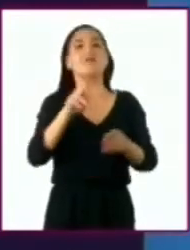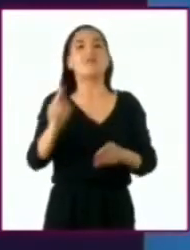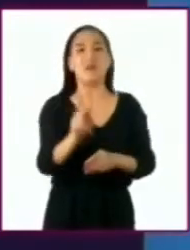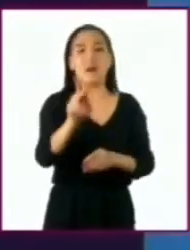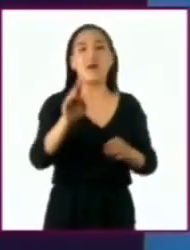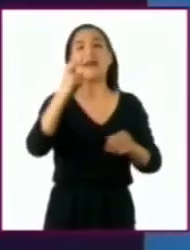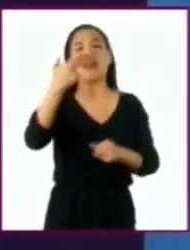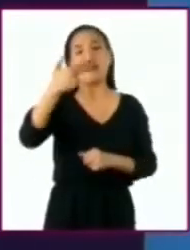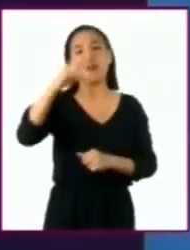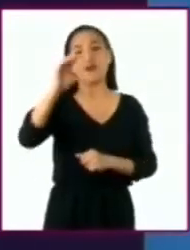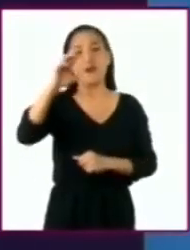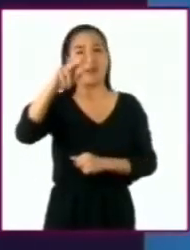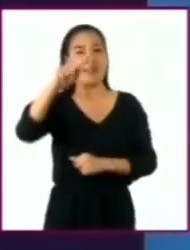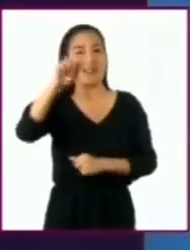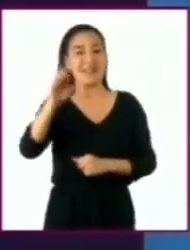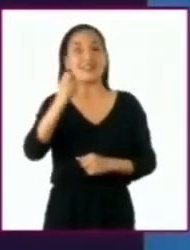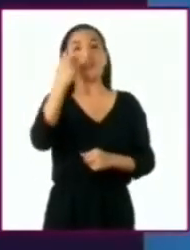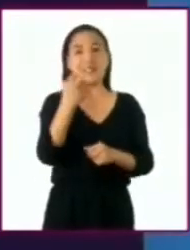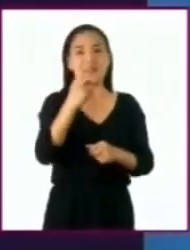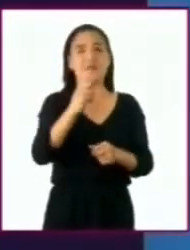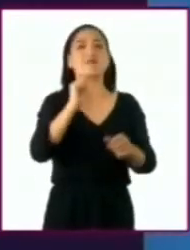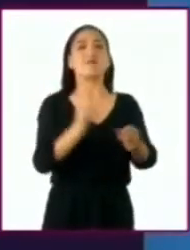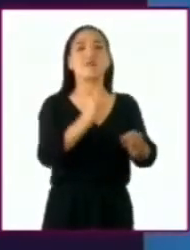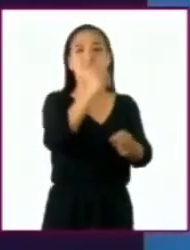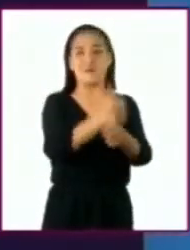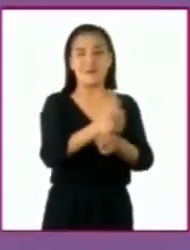Cortés en la conquista Huejotzingo.